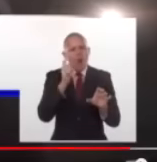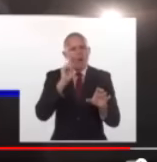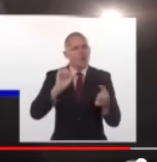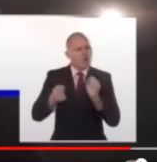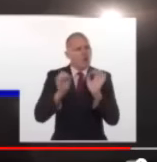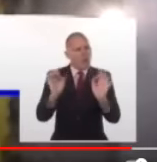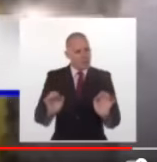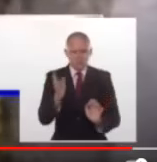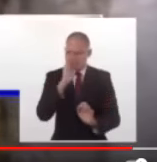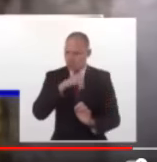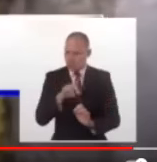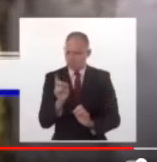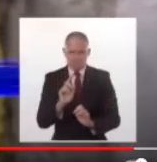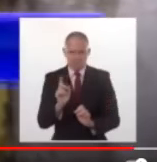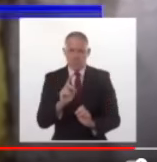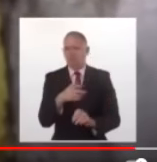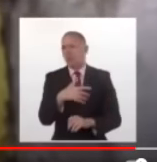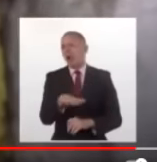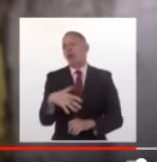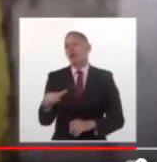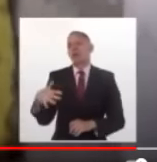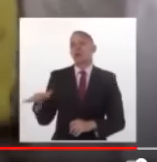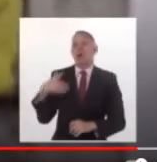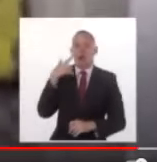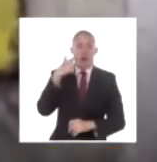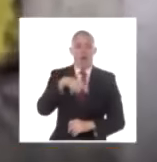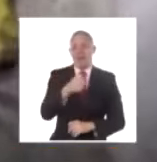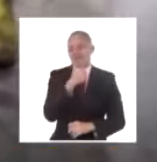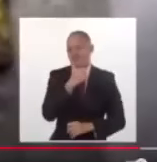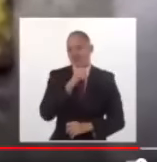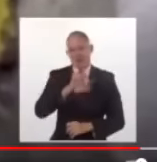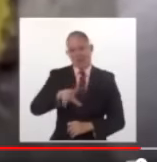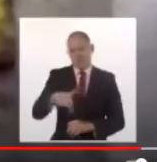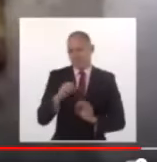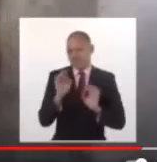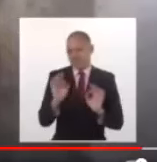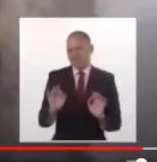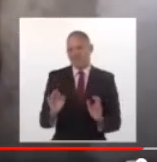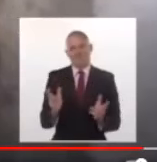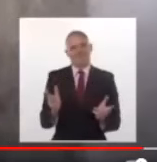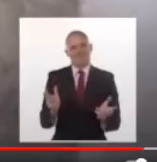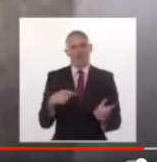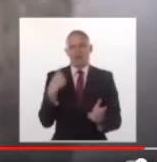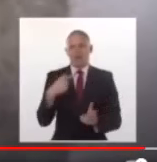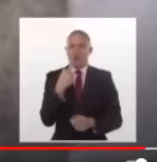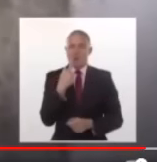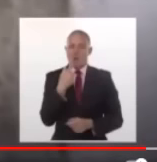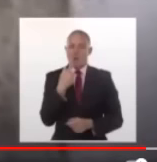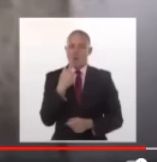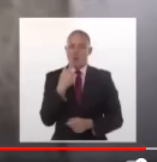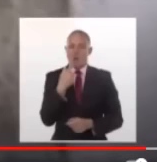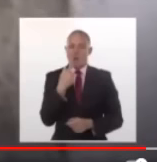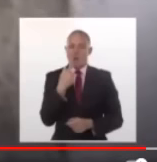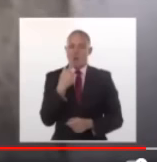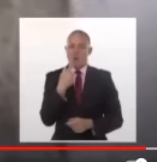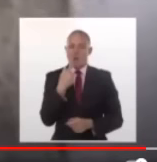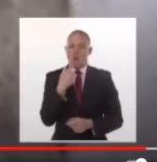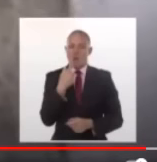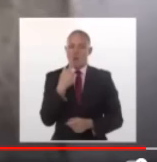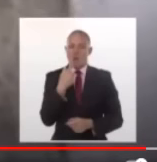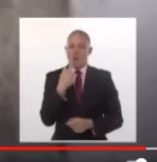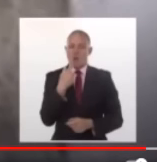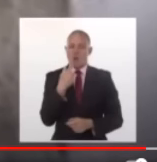información en el puesto de dirección de los compañeros de seguridad, esos son elementos que nosotros fuimos corrigiendo y fue lo que dio. Mira, esto es una